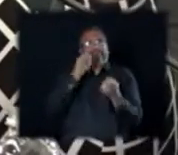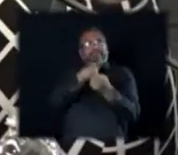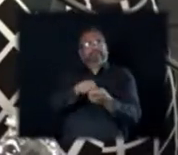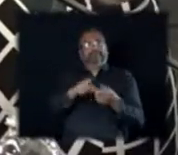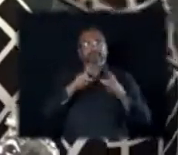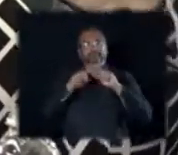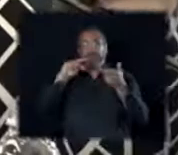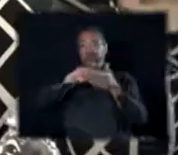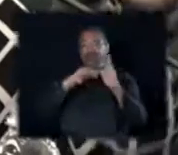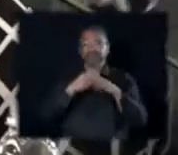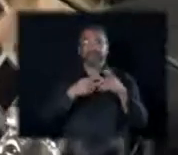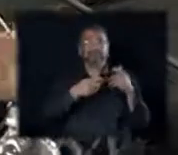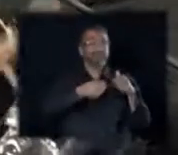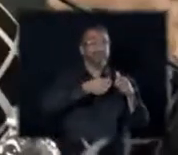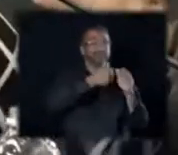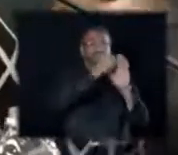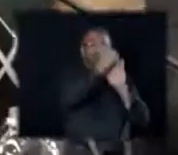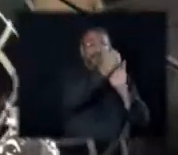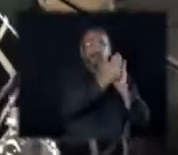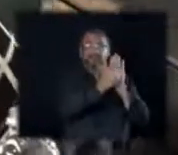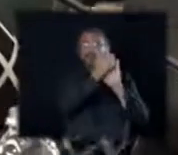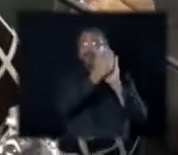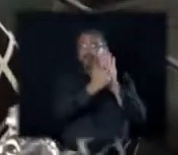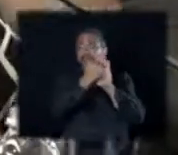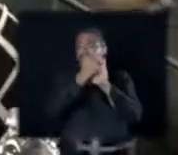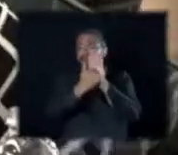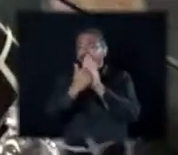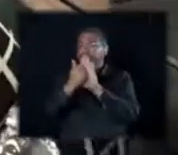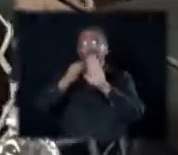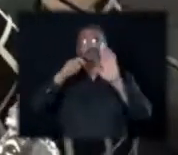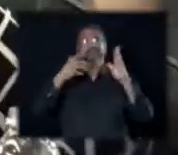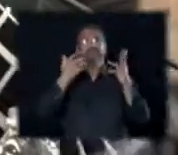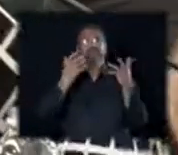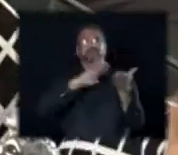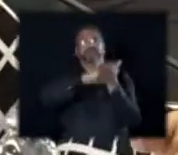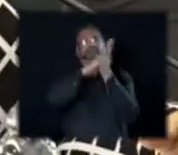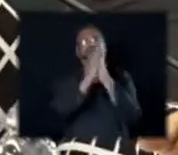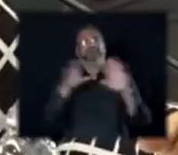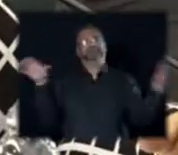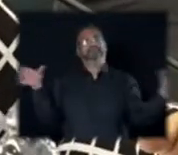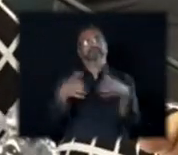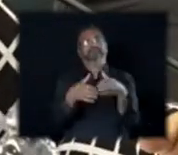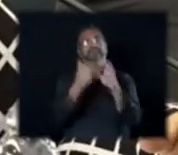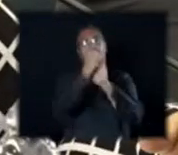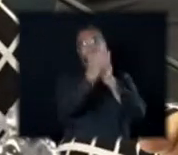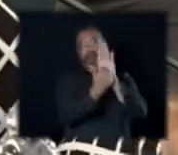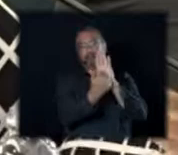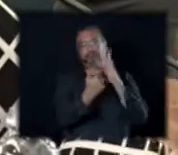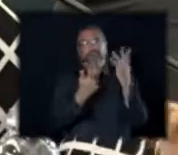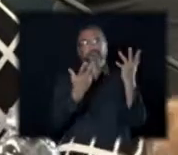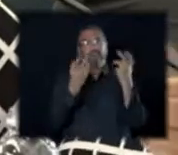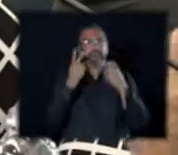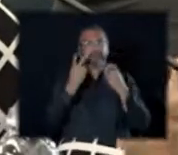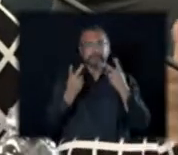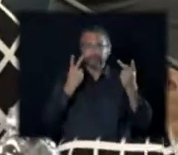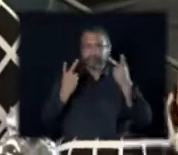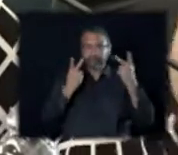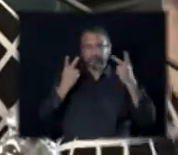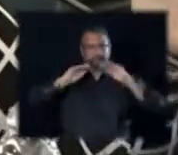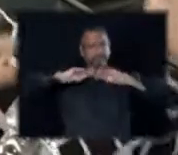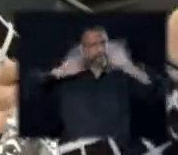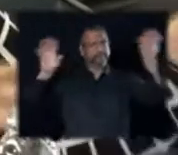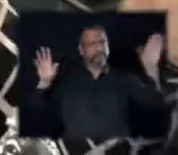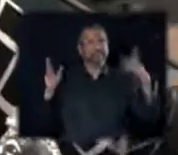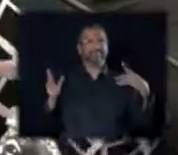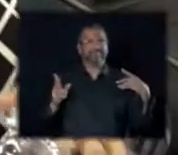que no teníamos para entender que cada cuenta que entraba en una cuenta más grande, ver de dónde venía y para poder tener